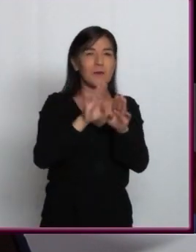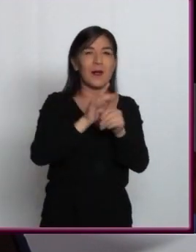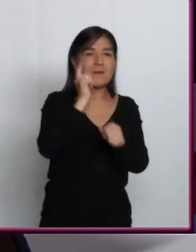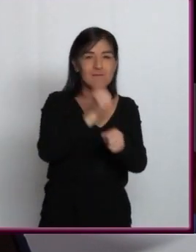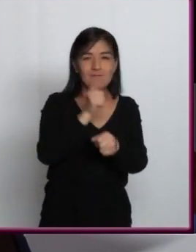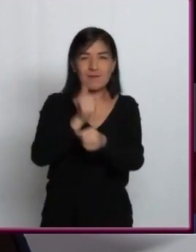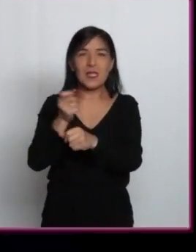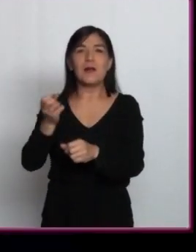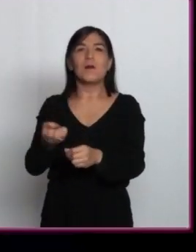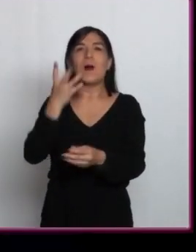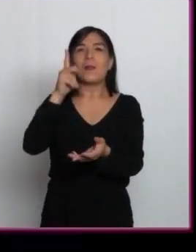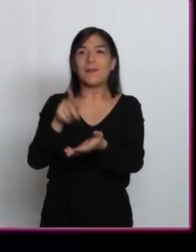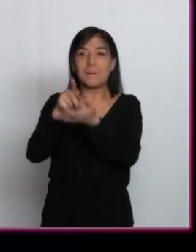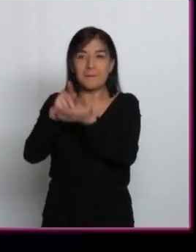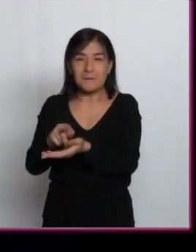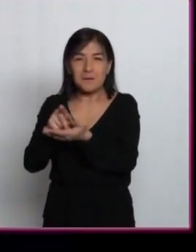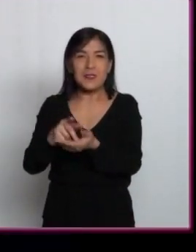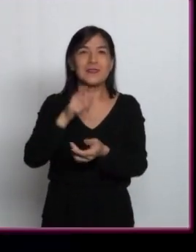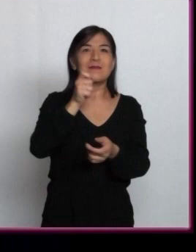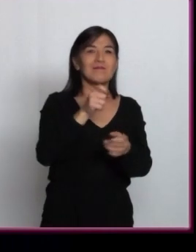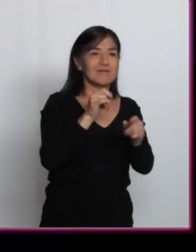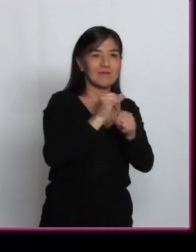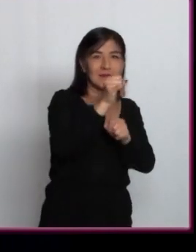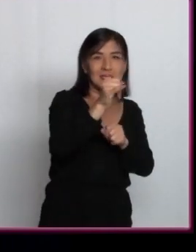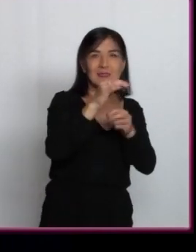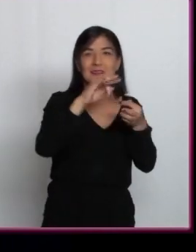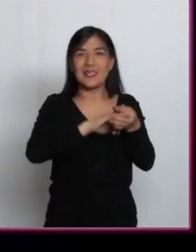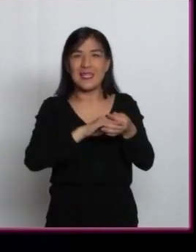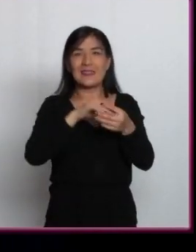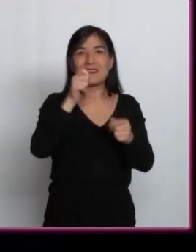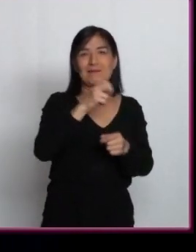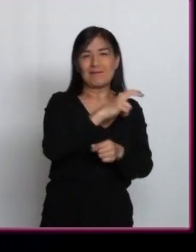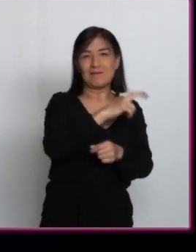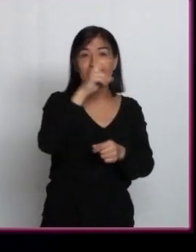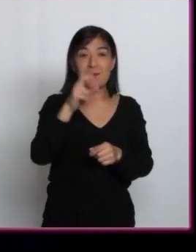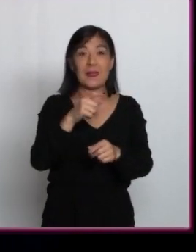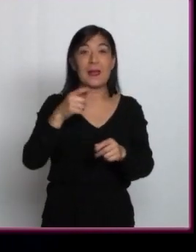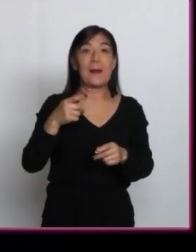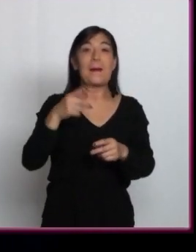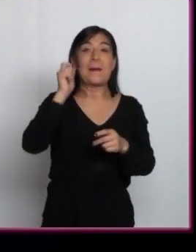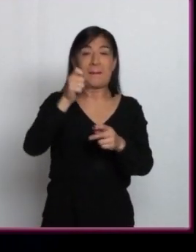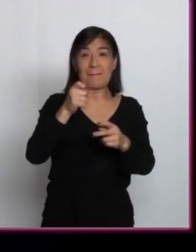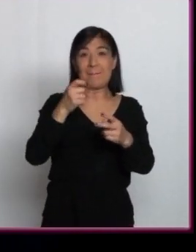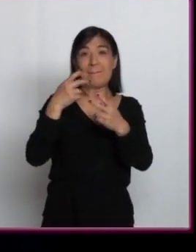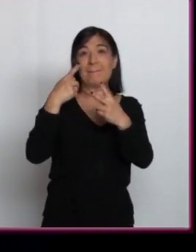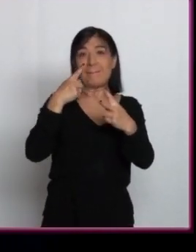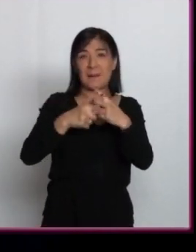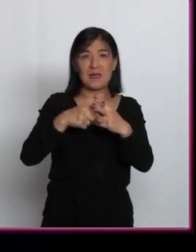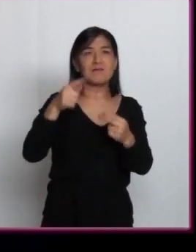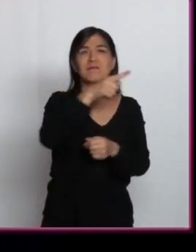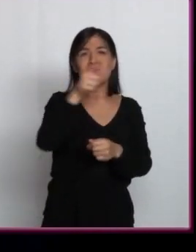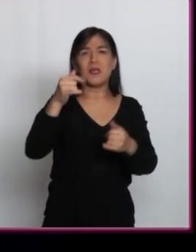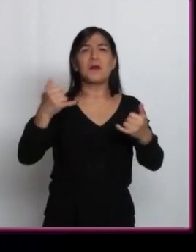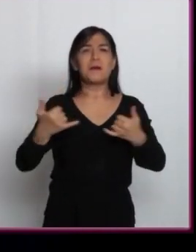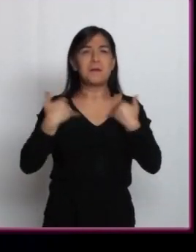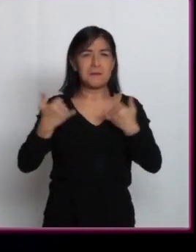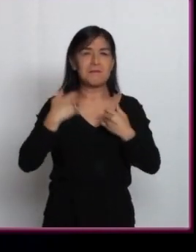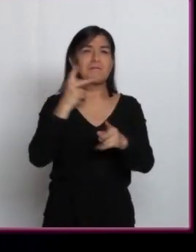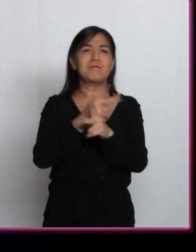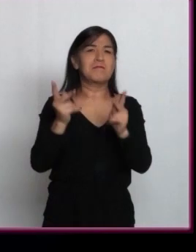planeta. Y son matemáticas que los chavos de prepa pueden